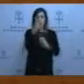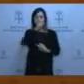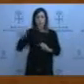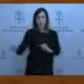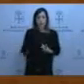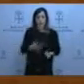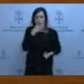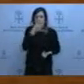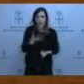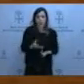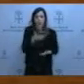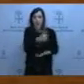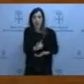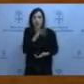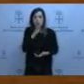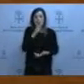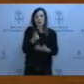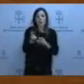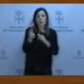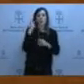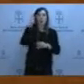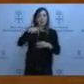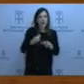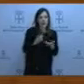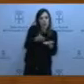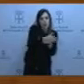cobra una prejubilación o porque cobra una subvención de la PAC.